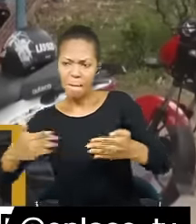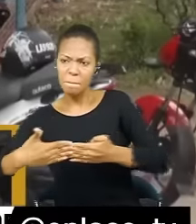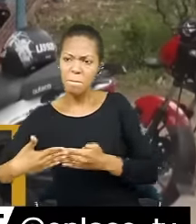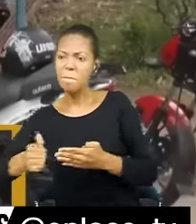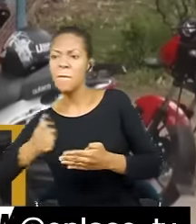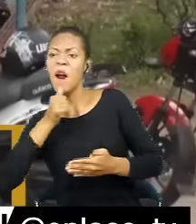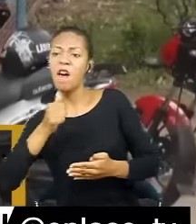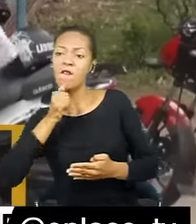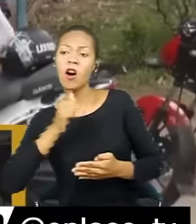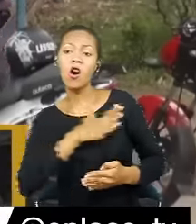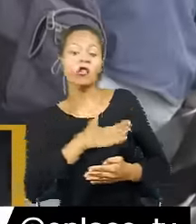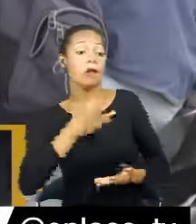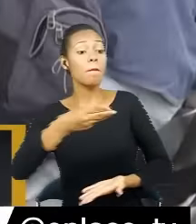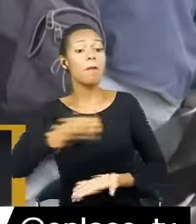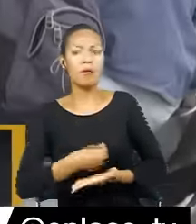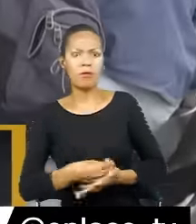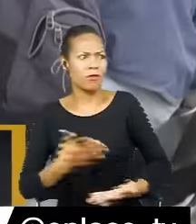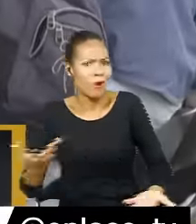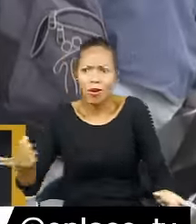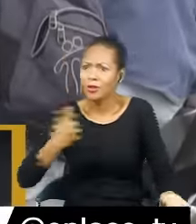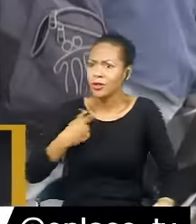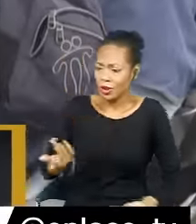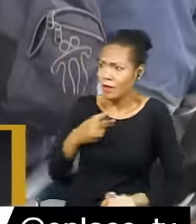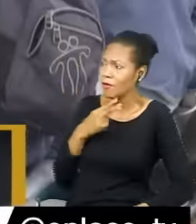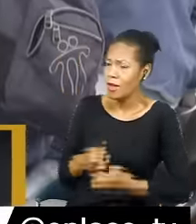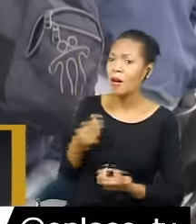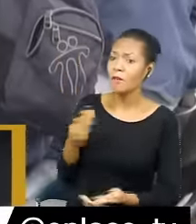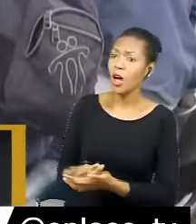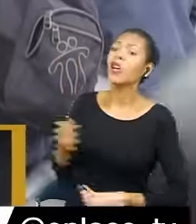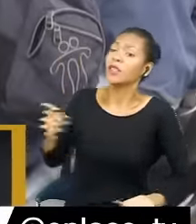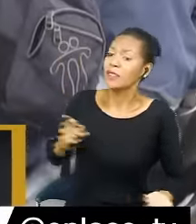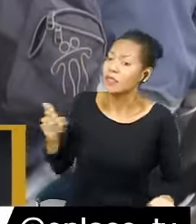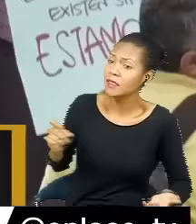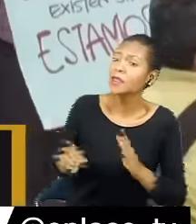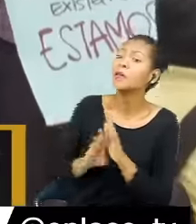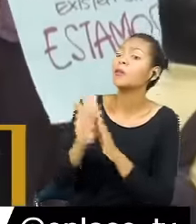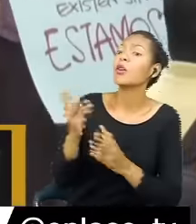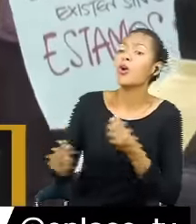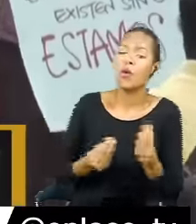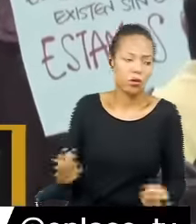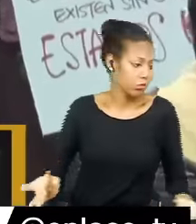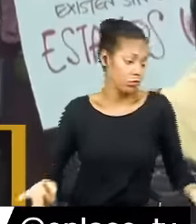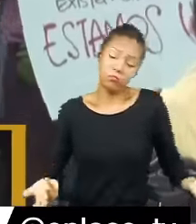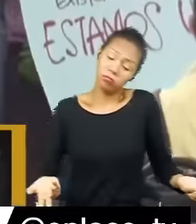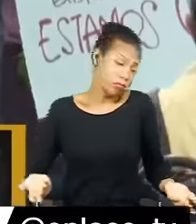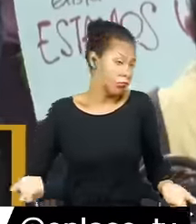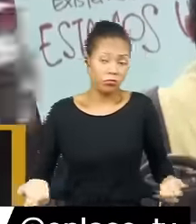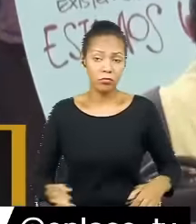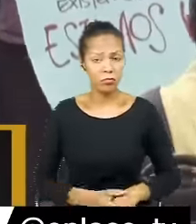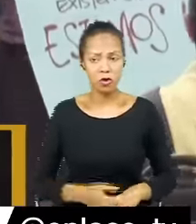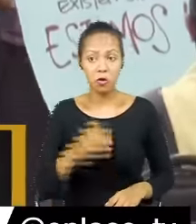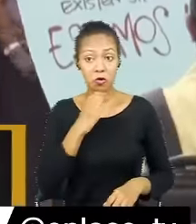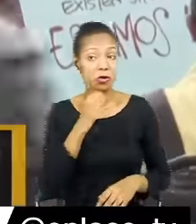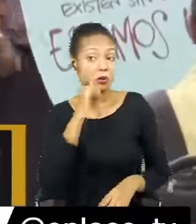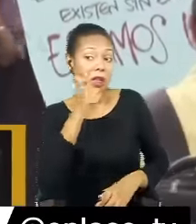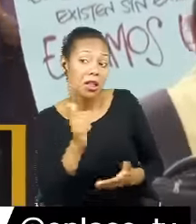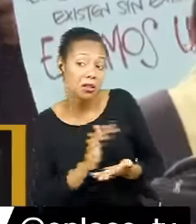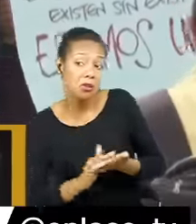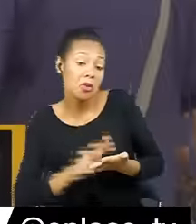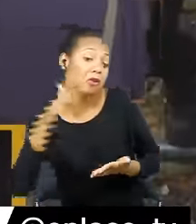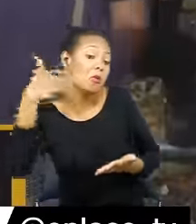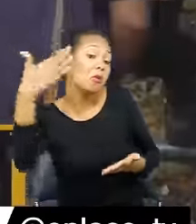las posibilidades a miles de estudiantes y personas que necesitan salir adelante. No sabemos si se arregla la cosa mañana o pasado,